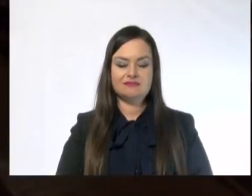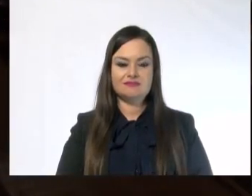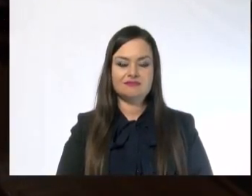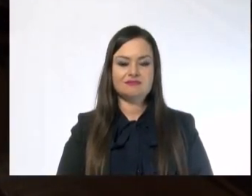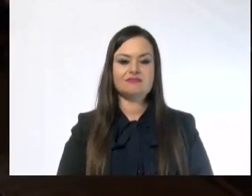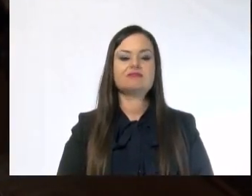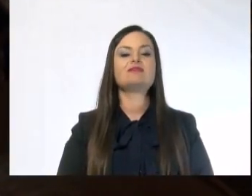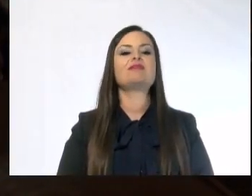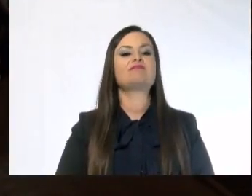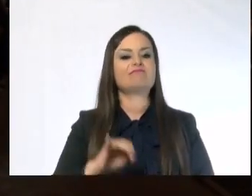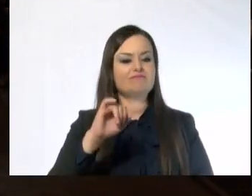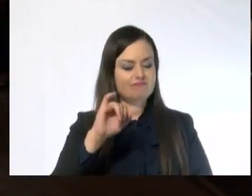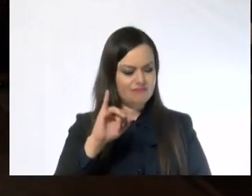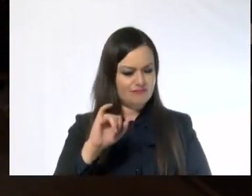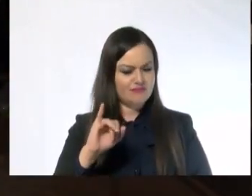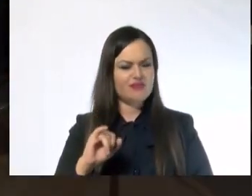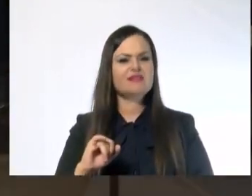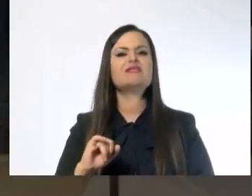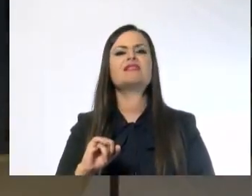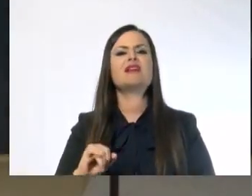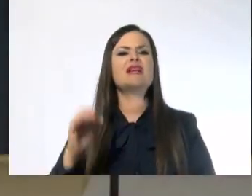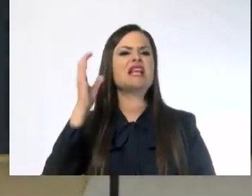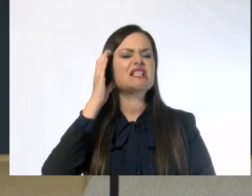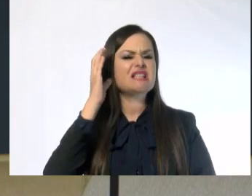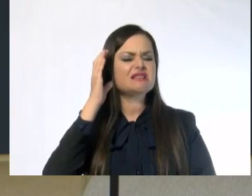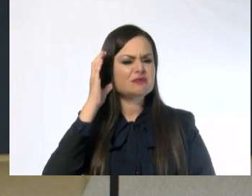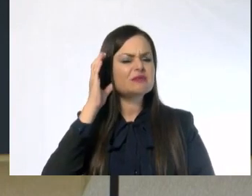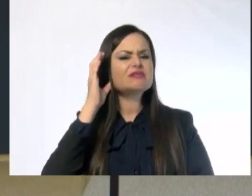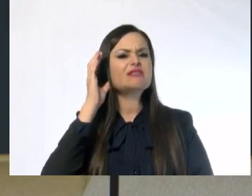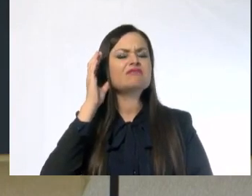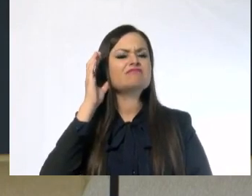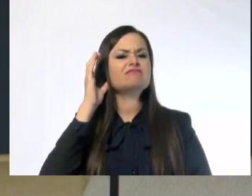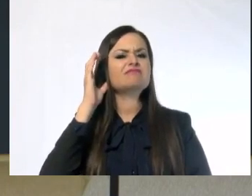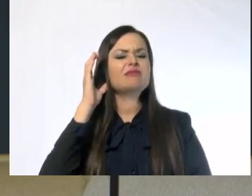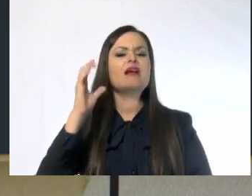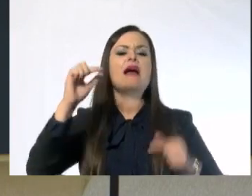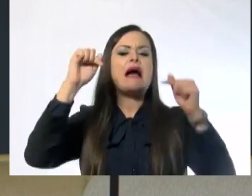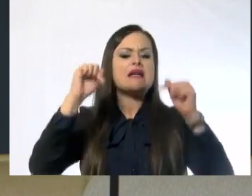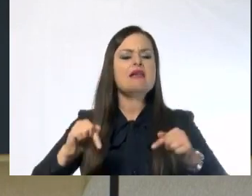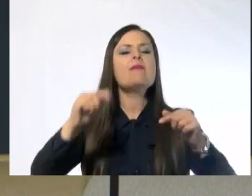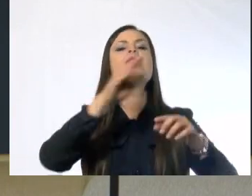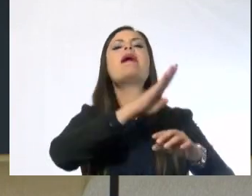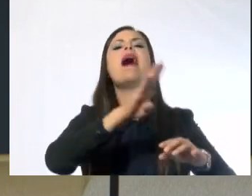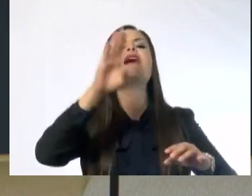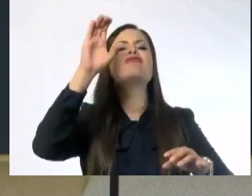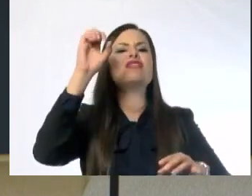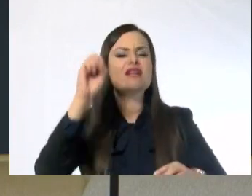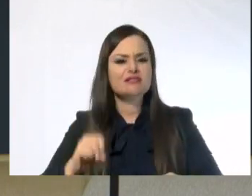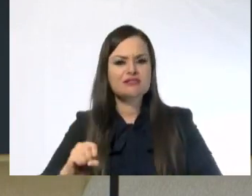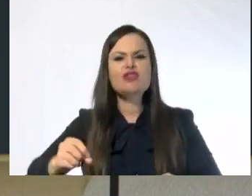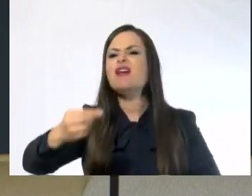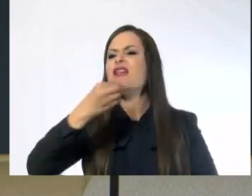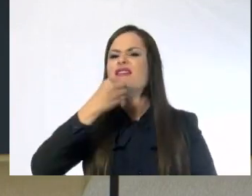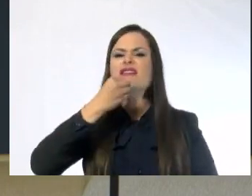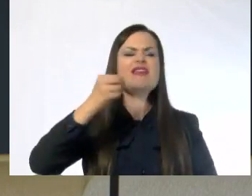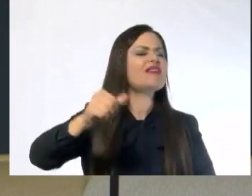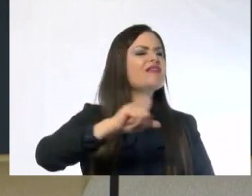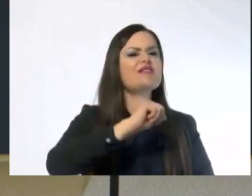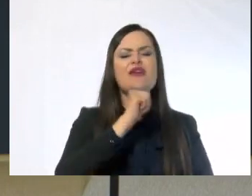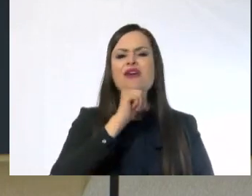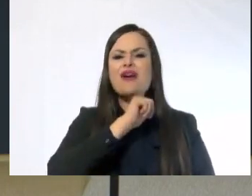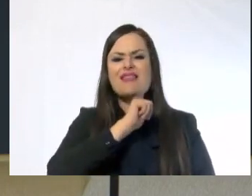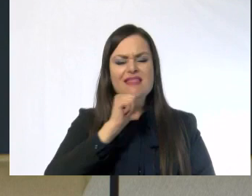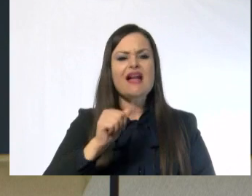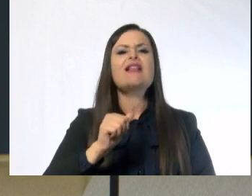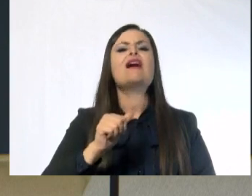que se escuche bien y que se escuche fuerte en baja california sur ningún niño ninguna joven